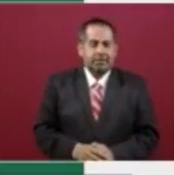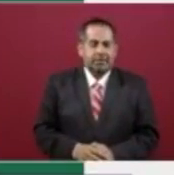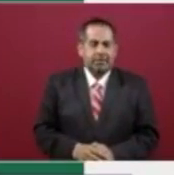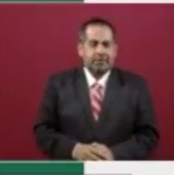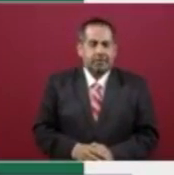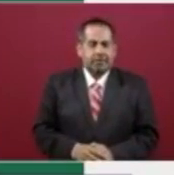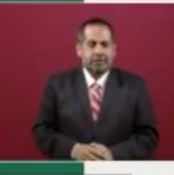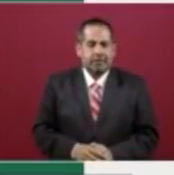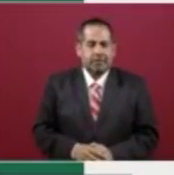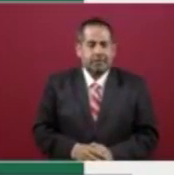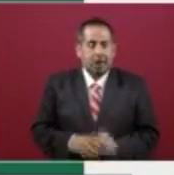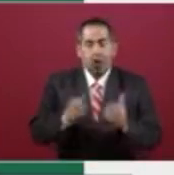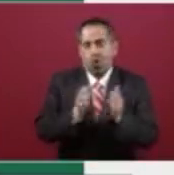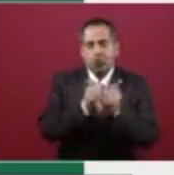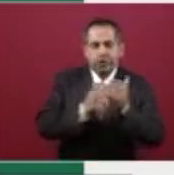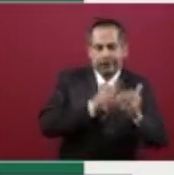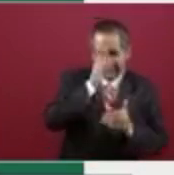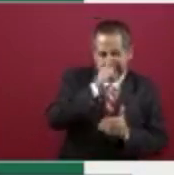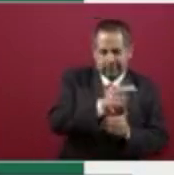todo respeto.